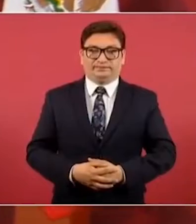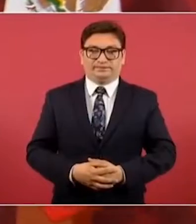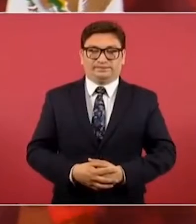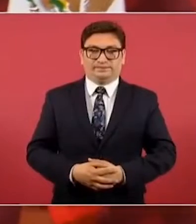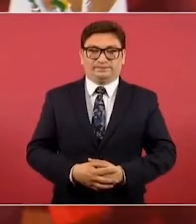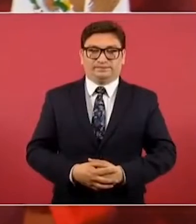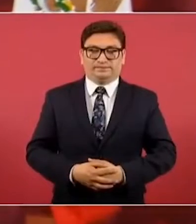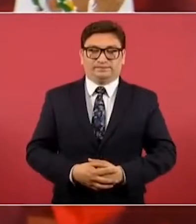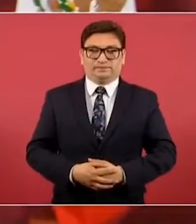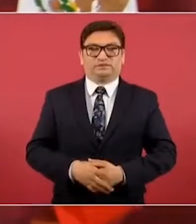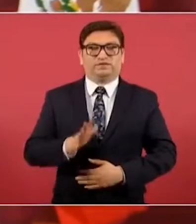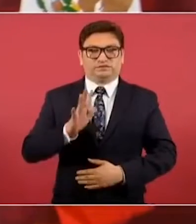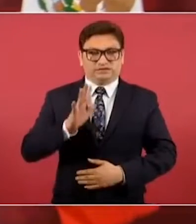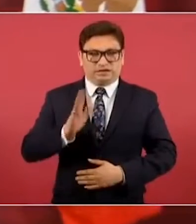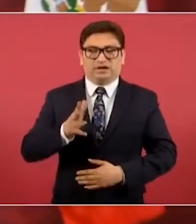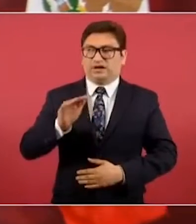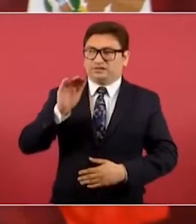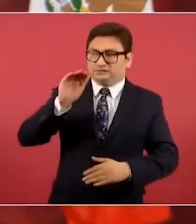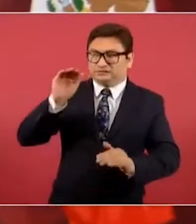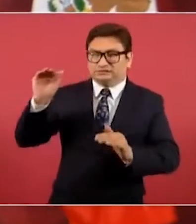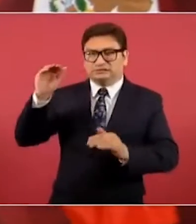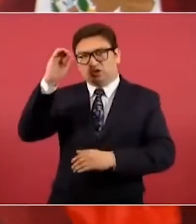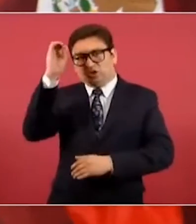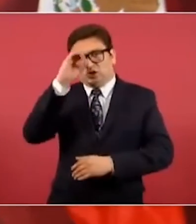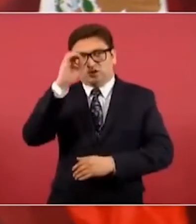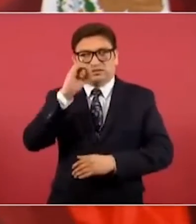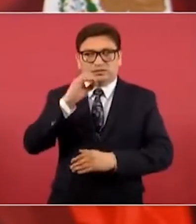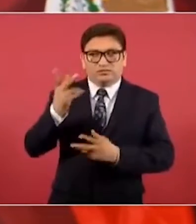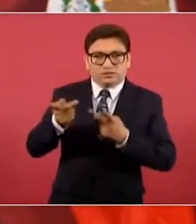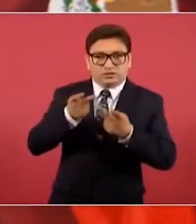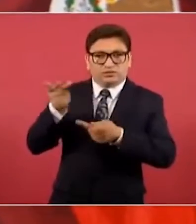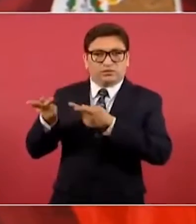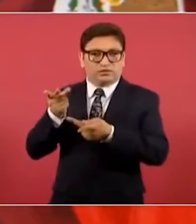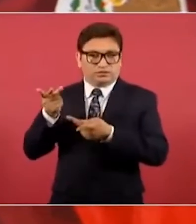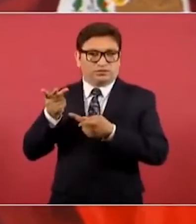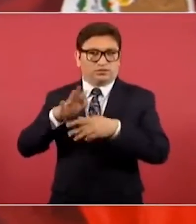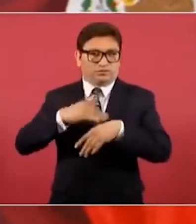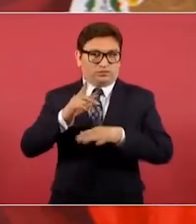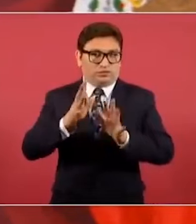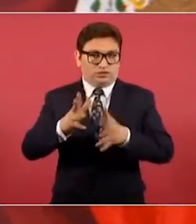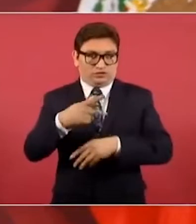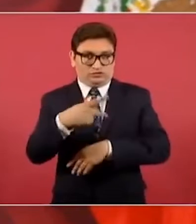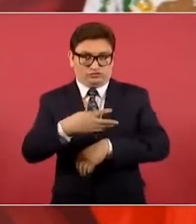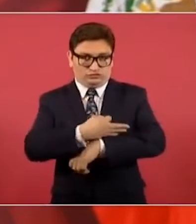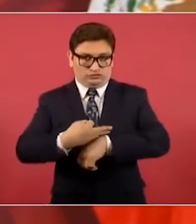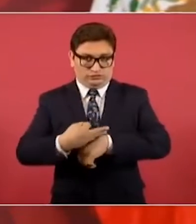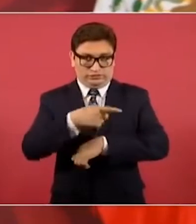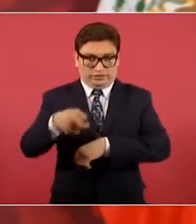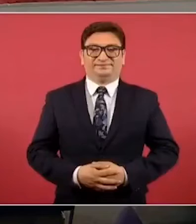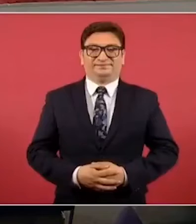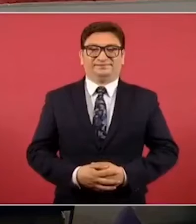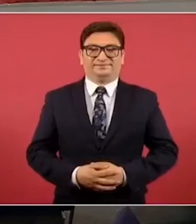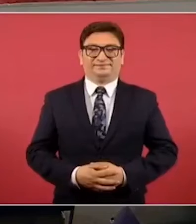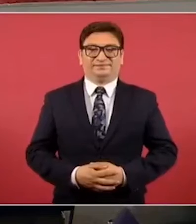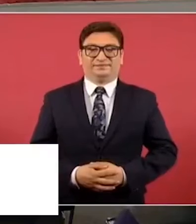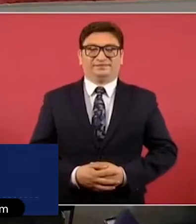durante la conferencia matutina llevada a cabo en el Palacio Nacional el mandatario Andrés Manuel López Obrador detalló que el rescate de los mineros es un asunto complicado